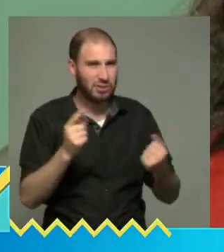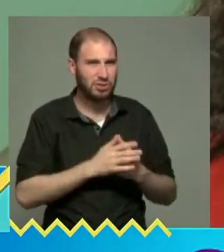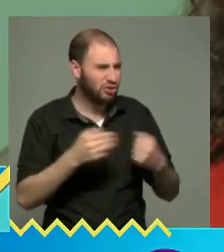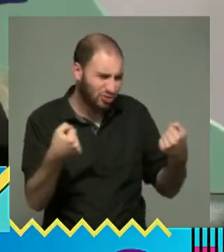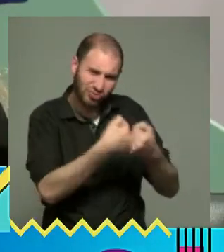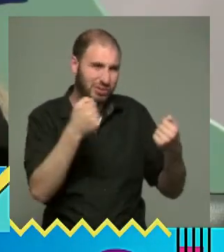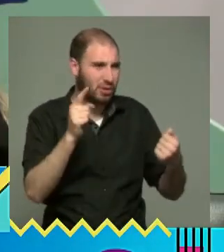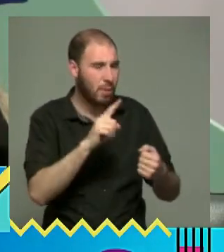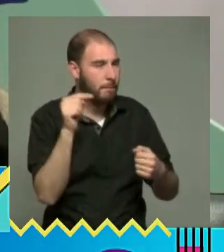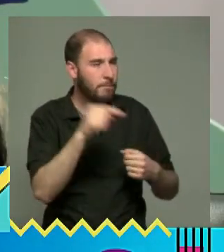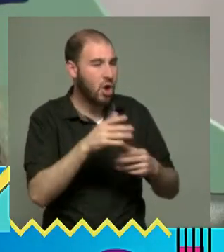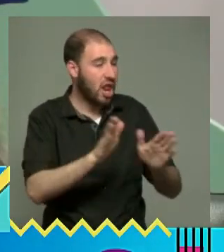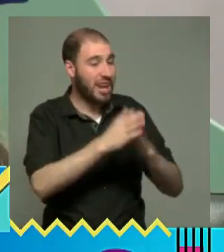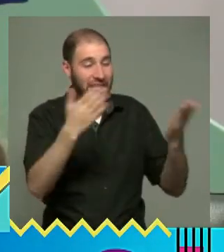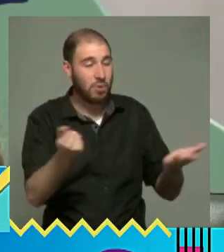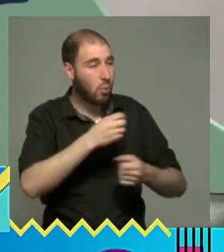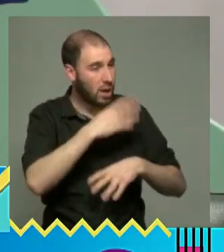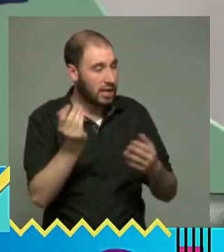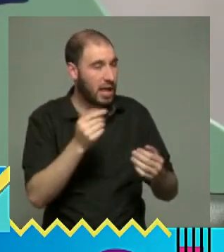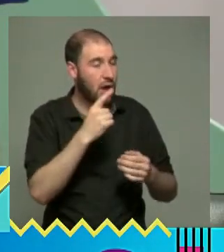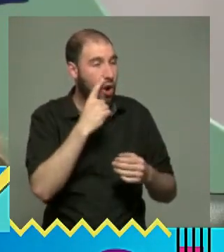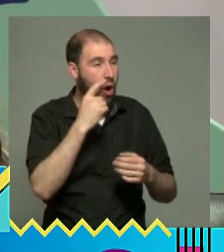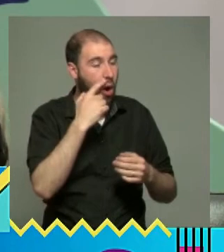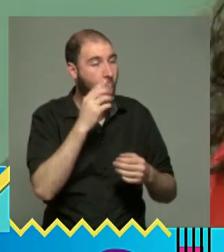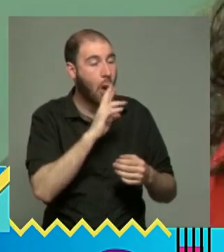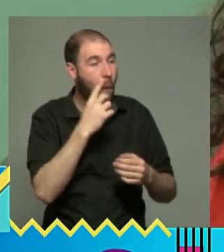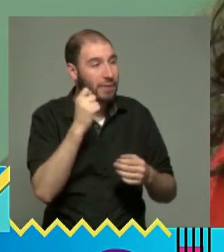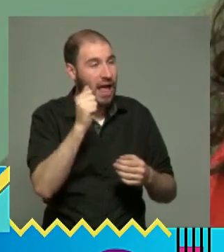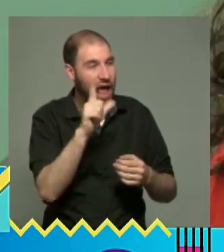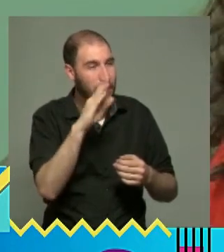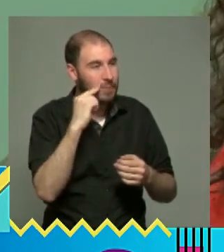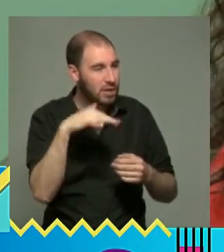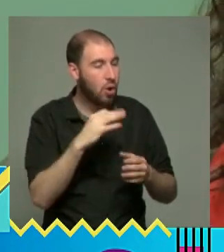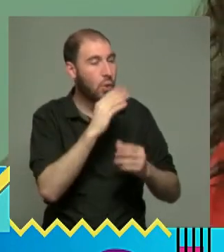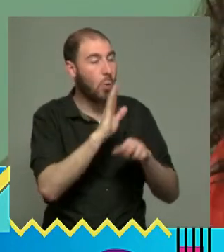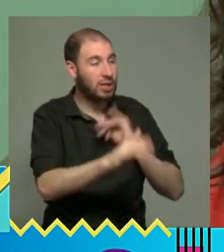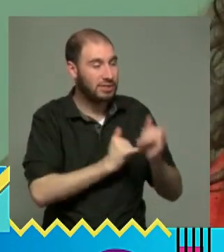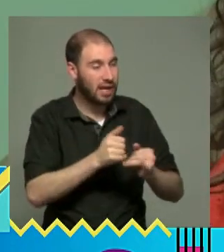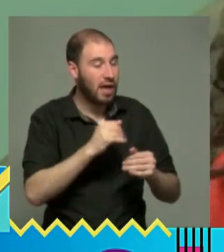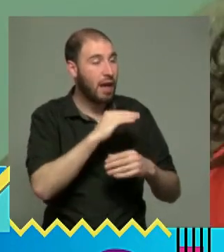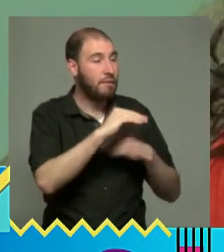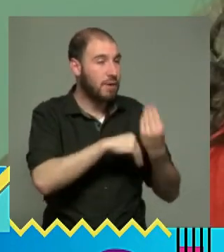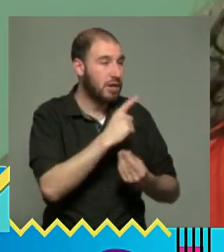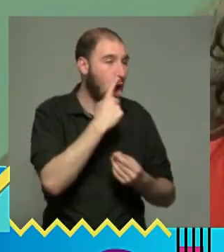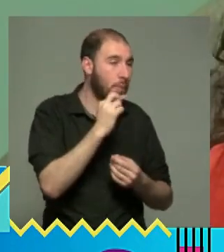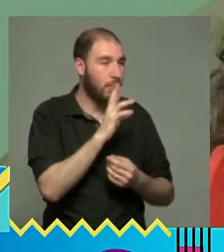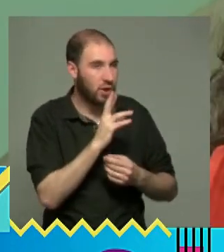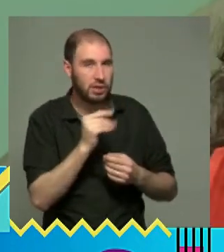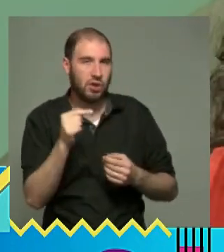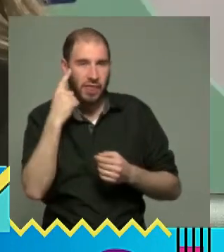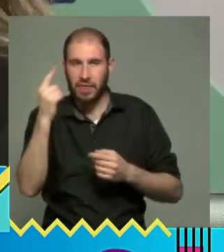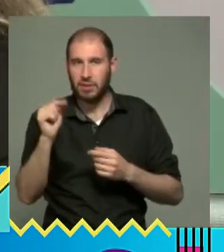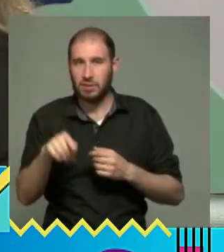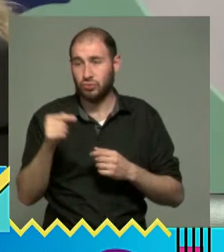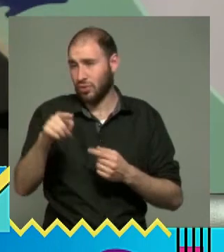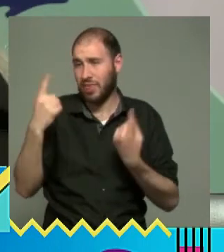vos ir al decís. choque. Vos abrís cualquier Yo te libro entiendo lo que- publicado por el está doctor bien. Abel Albino y Sí, lo primero que dice es que la una familia es el perspectiva. hombre y la mujer. Es una perspectiva, Entonces, no es una la tuya es perspectiva.